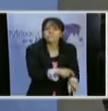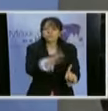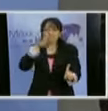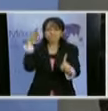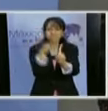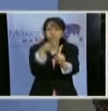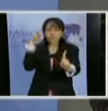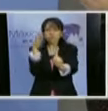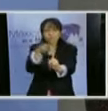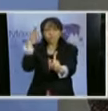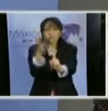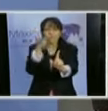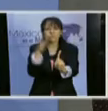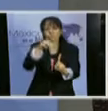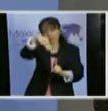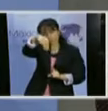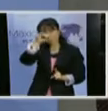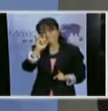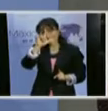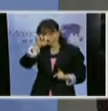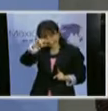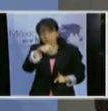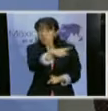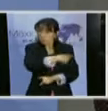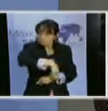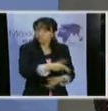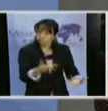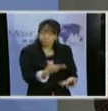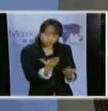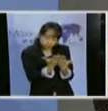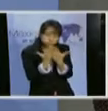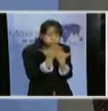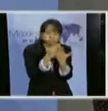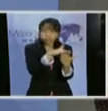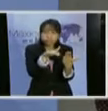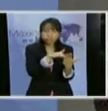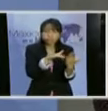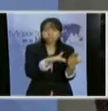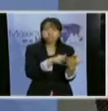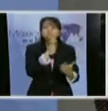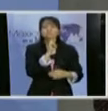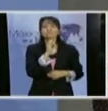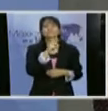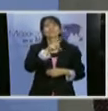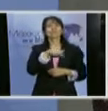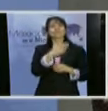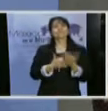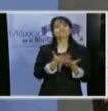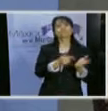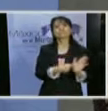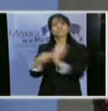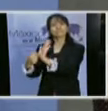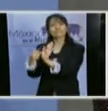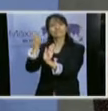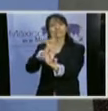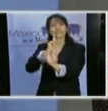Ellos establecieron, ese es uno de los documentos que entregamos a la senadora, prioridades básicas en esta